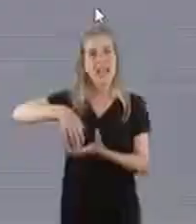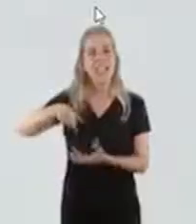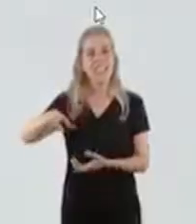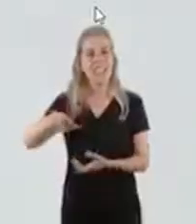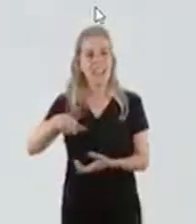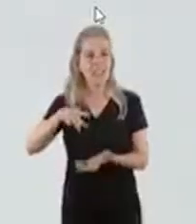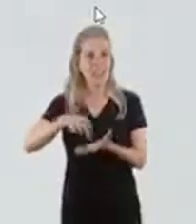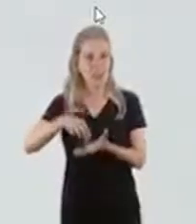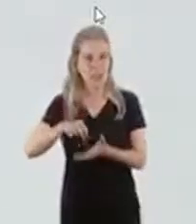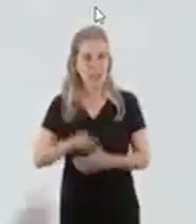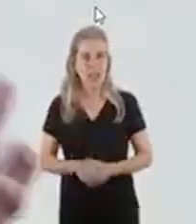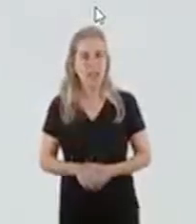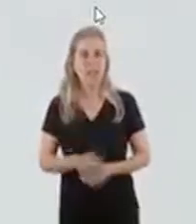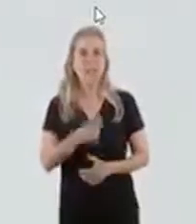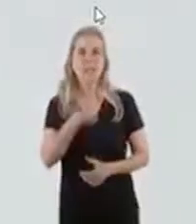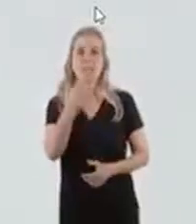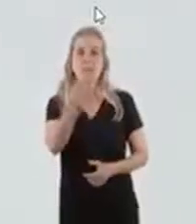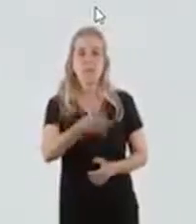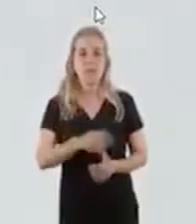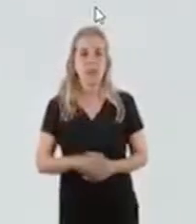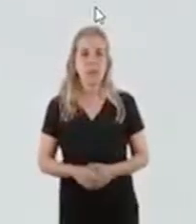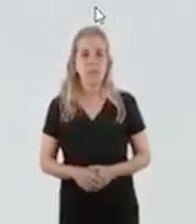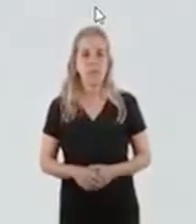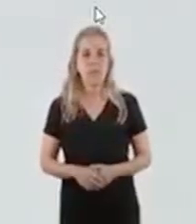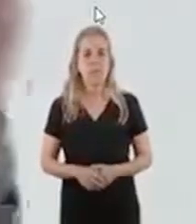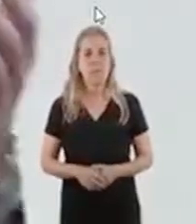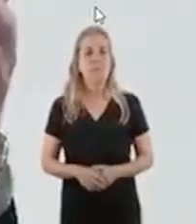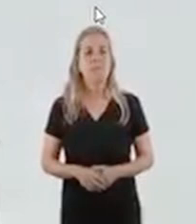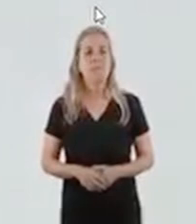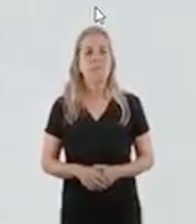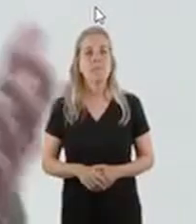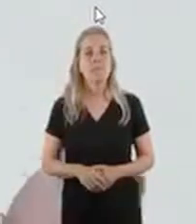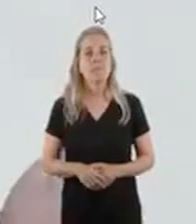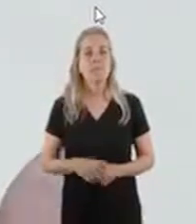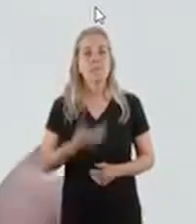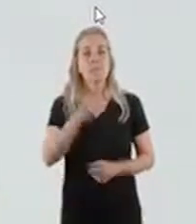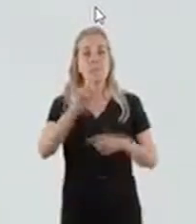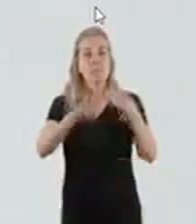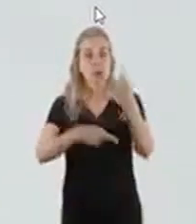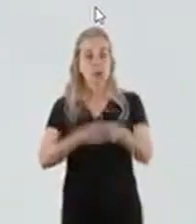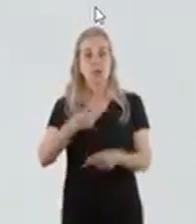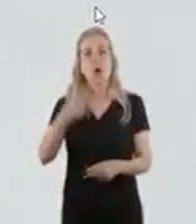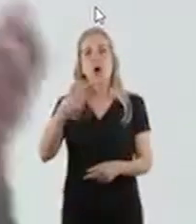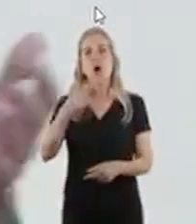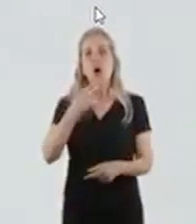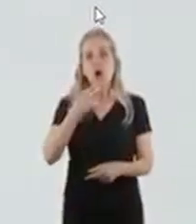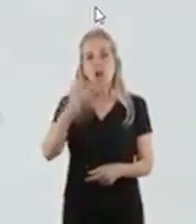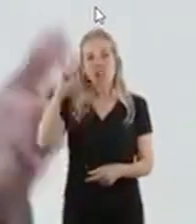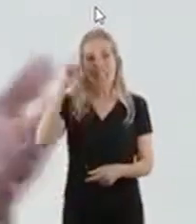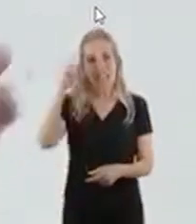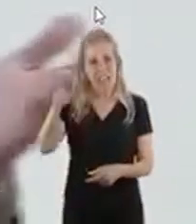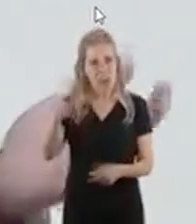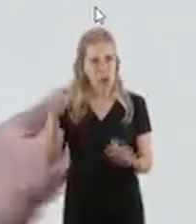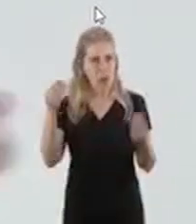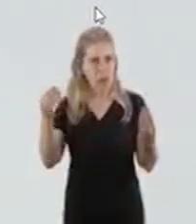estás quisiera preguntar qué es el plan o qué va a hacer el gobierno el 11 de enero si este fondo en Nueva